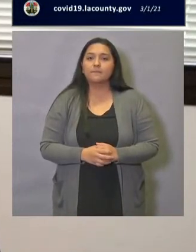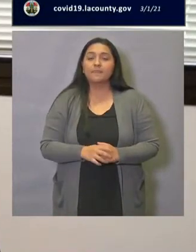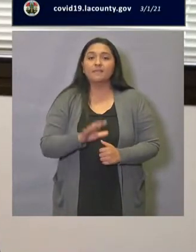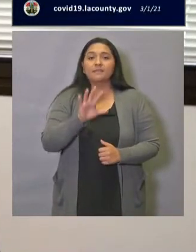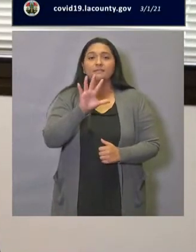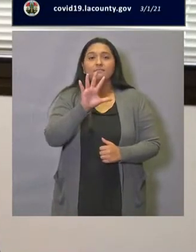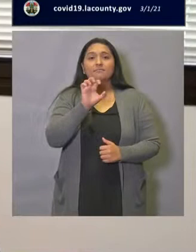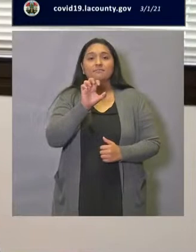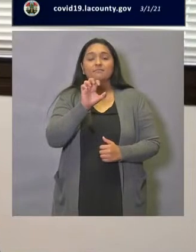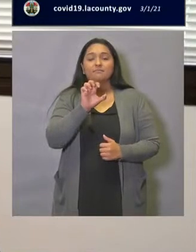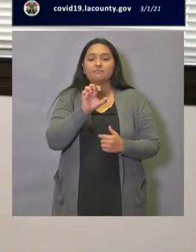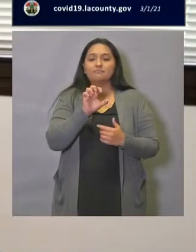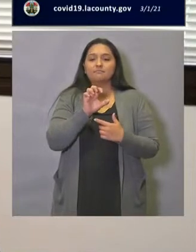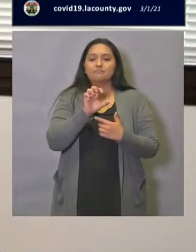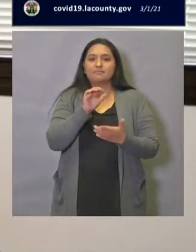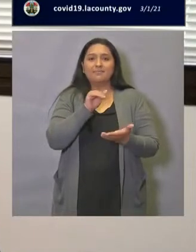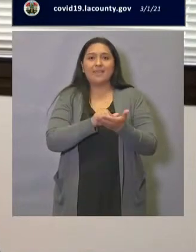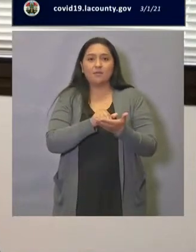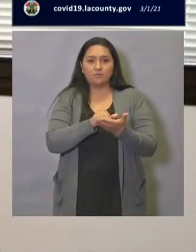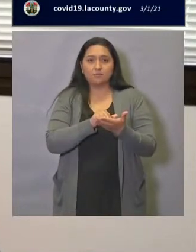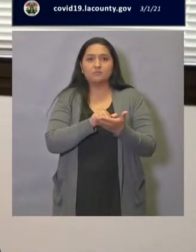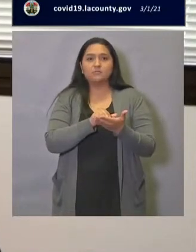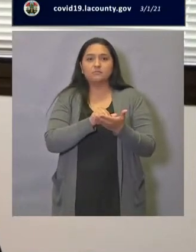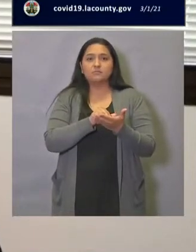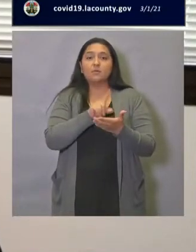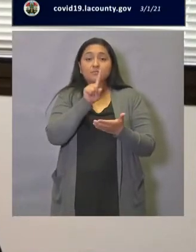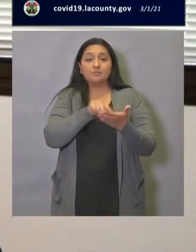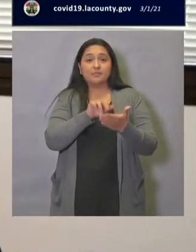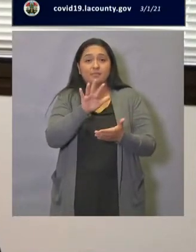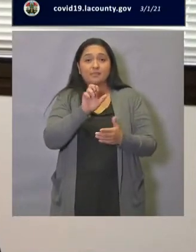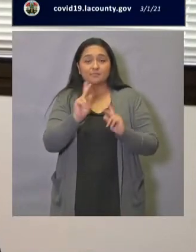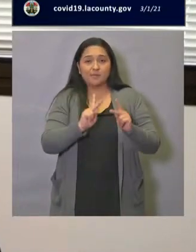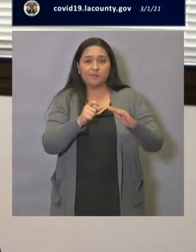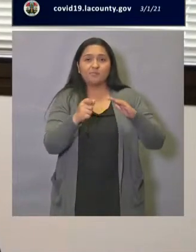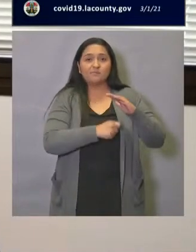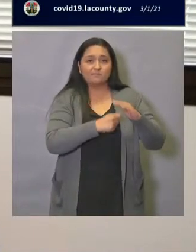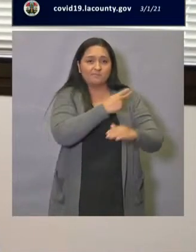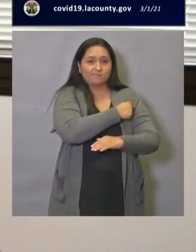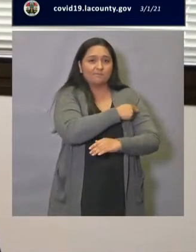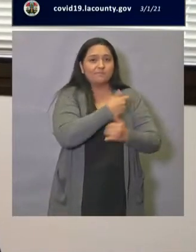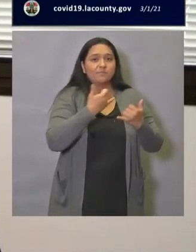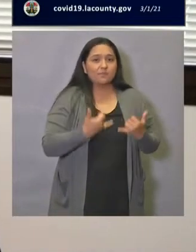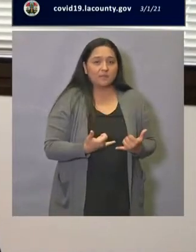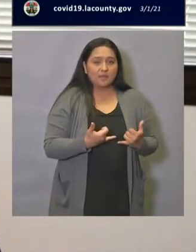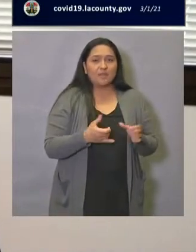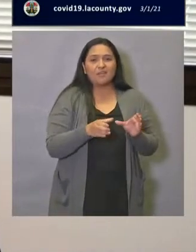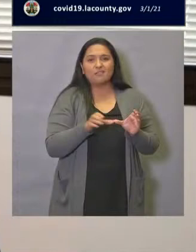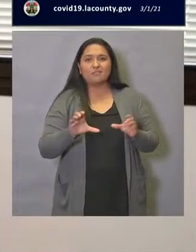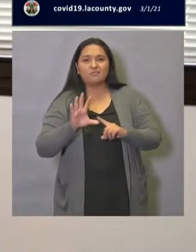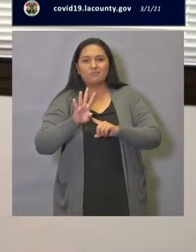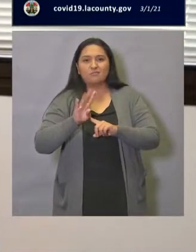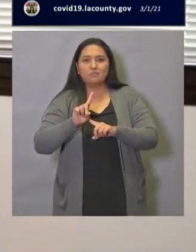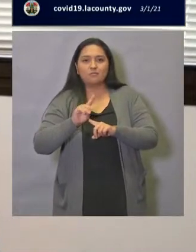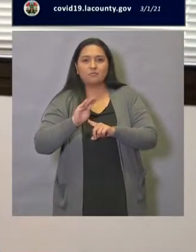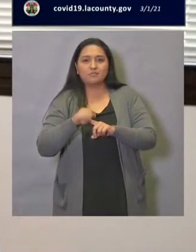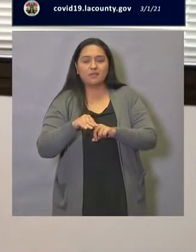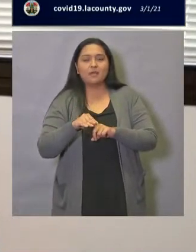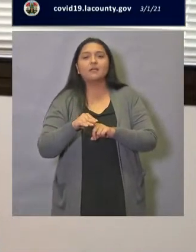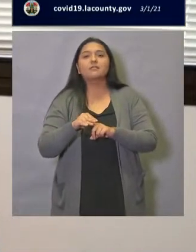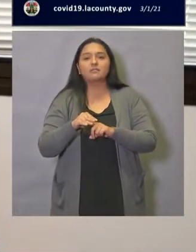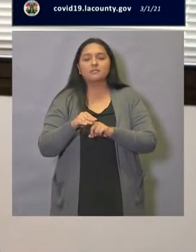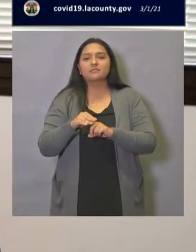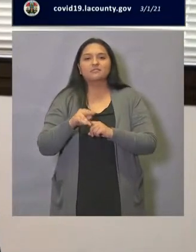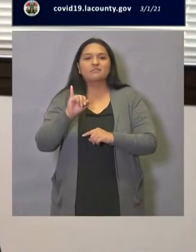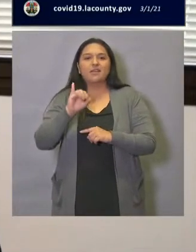1,578 casos confirmados están hospitalizados actualmente. El 31% de estas personas están en unidades de cuidados